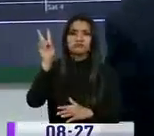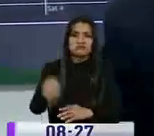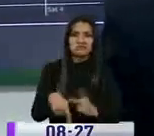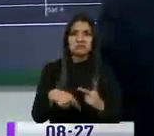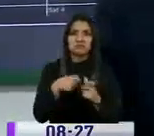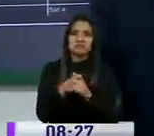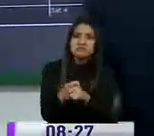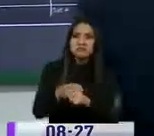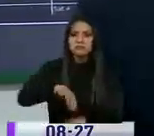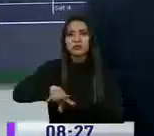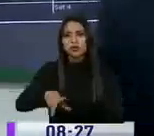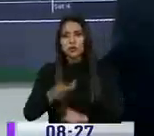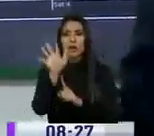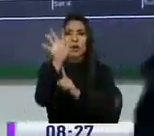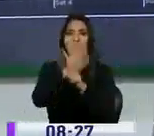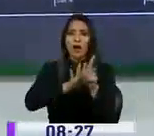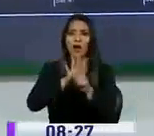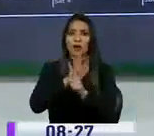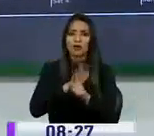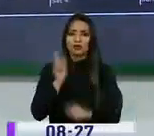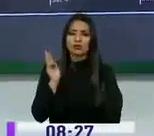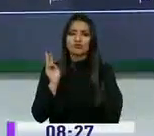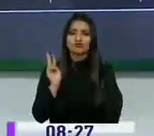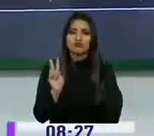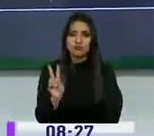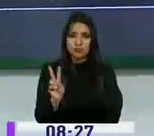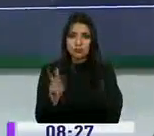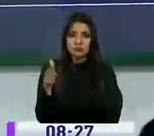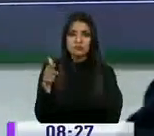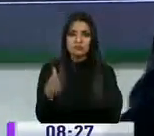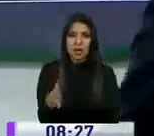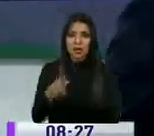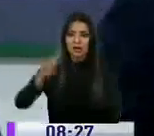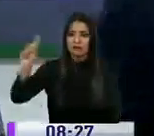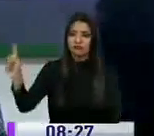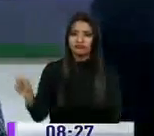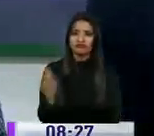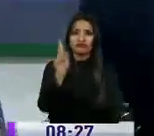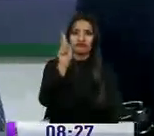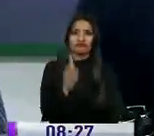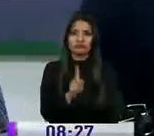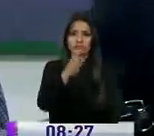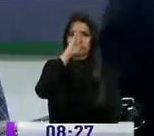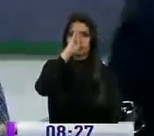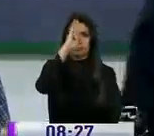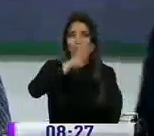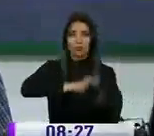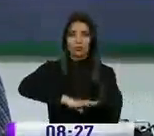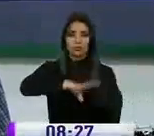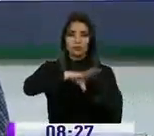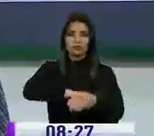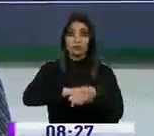o de acoso pueda detenerse en la siguiente estación y ahí existirá personal de la Policía Metropolitana